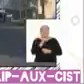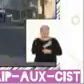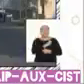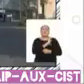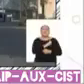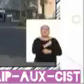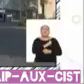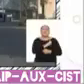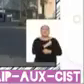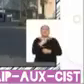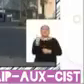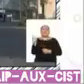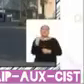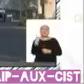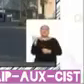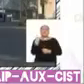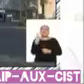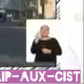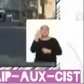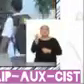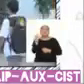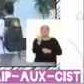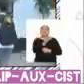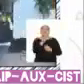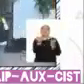Mi hermana y yo vamos al mismo colegio.